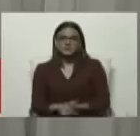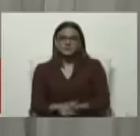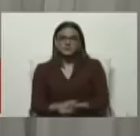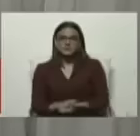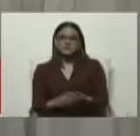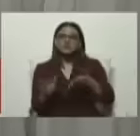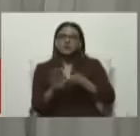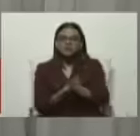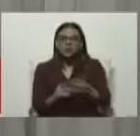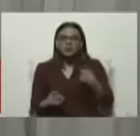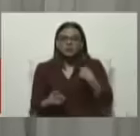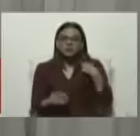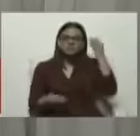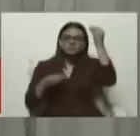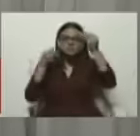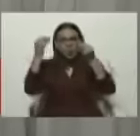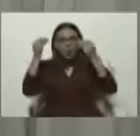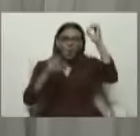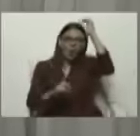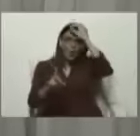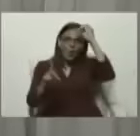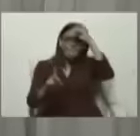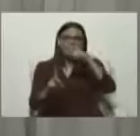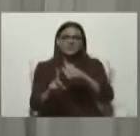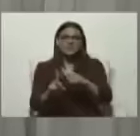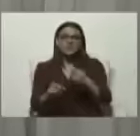sus argumentos en este artículo, que ya vamos a entrar en él.